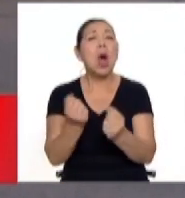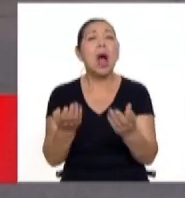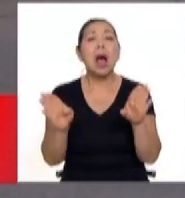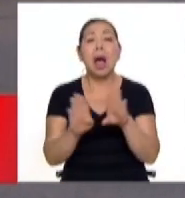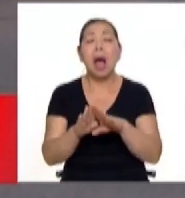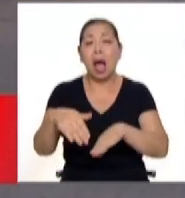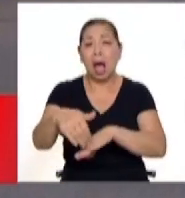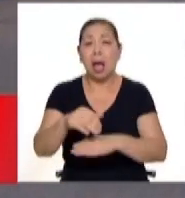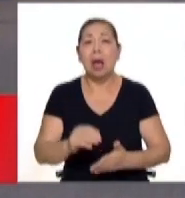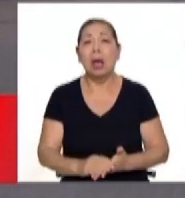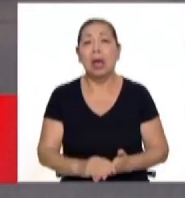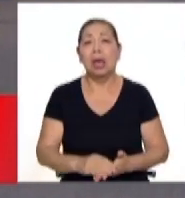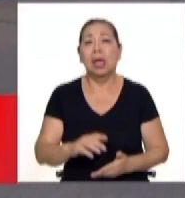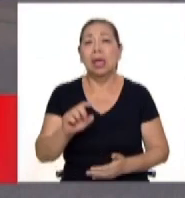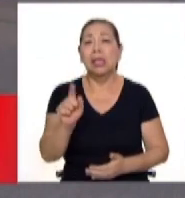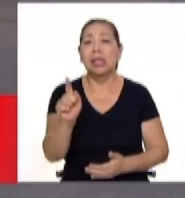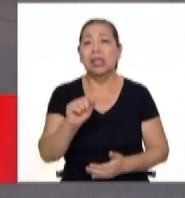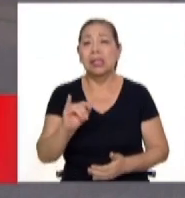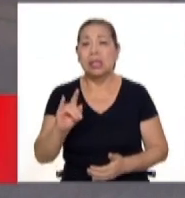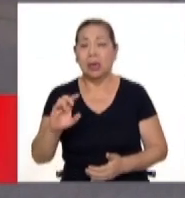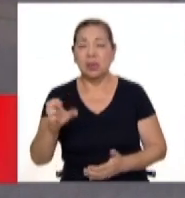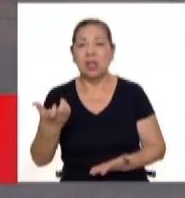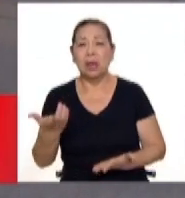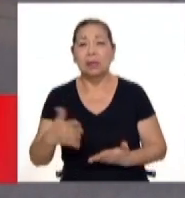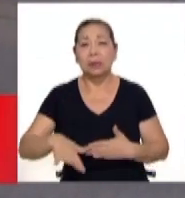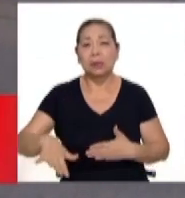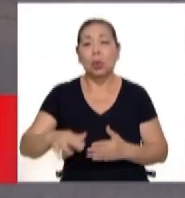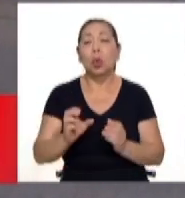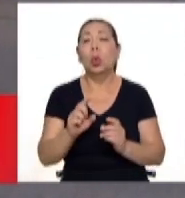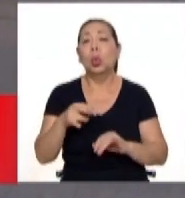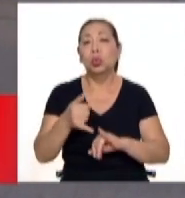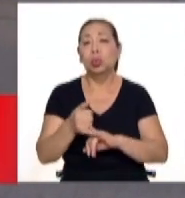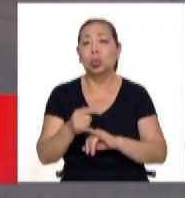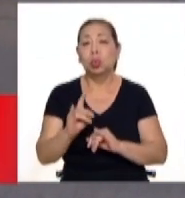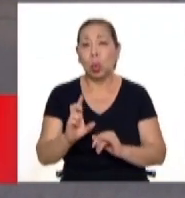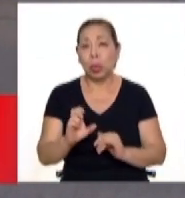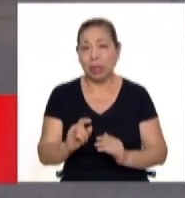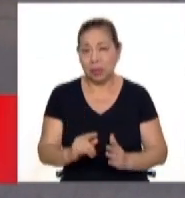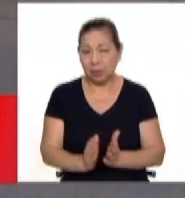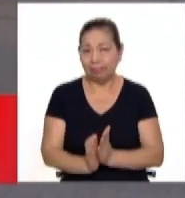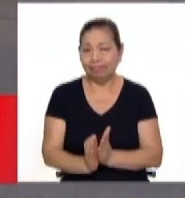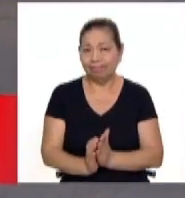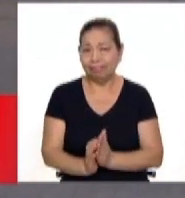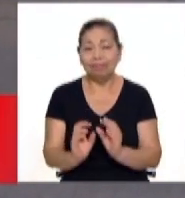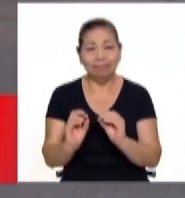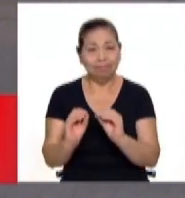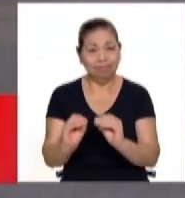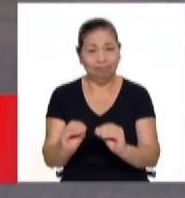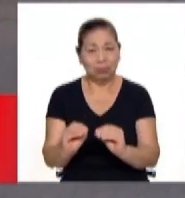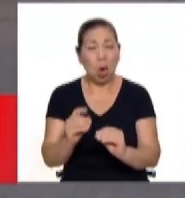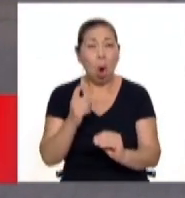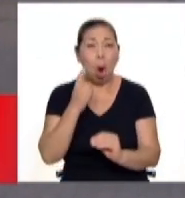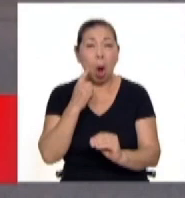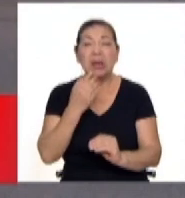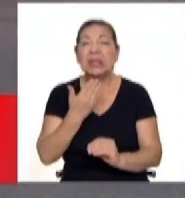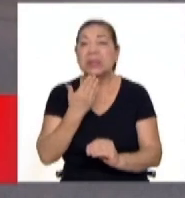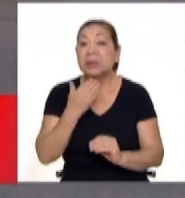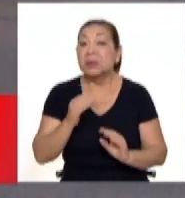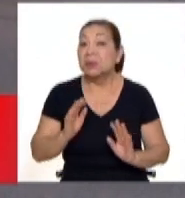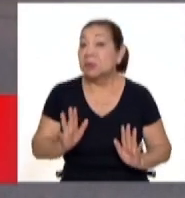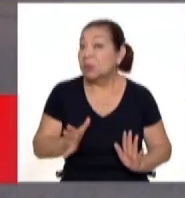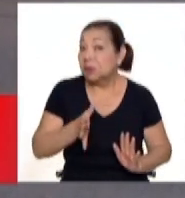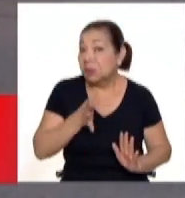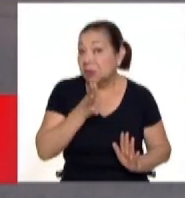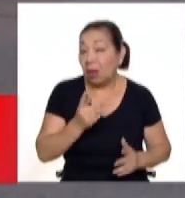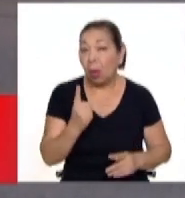en la avenida Los Sauces, cuadra 5, en el distrito de Surquillo. Este artefacto fue detonado por sujetos desconocidos